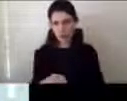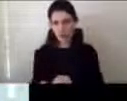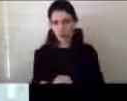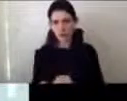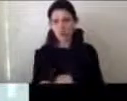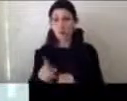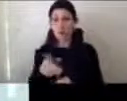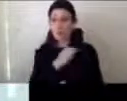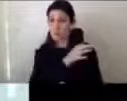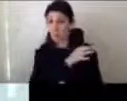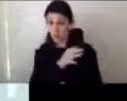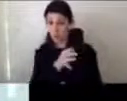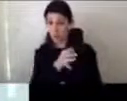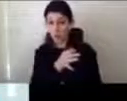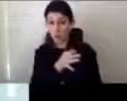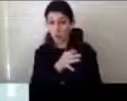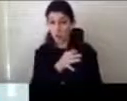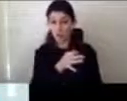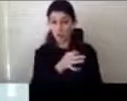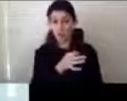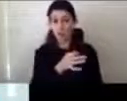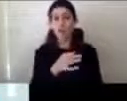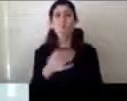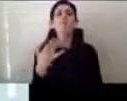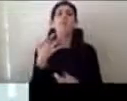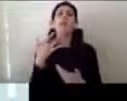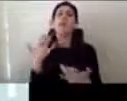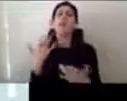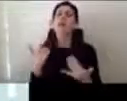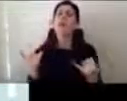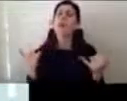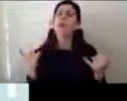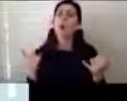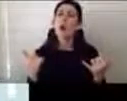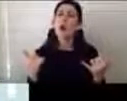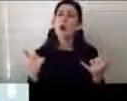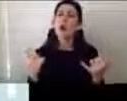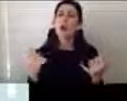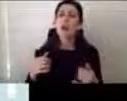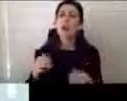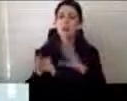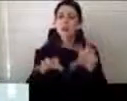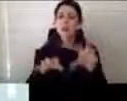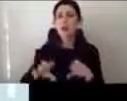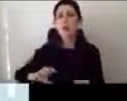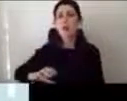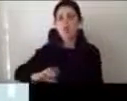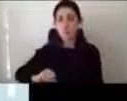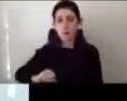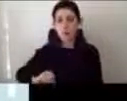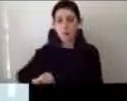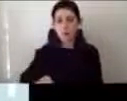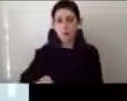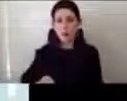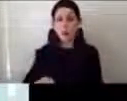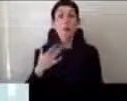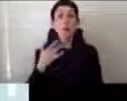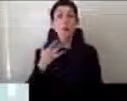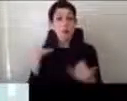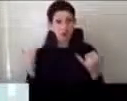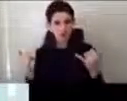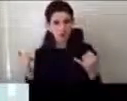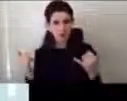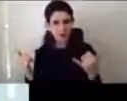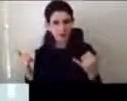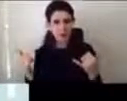¿no es cierto?, ¿para qué juegan los mamíferos? ¿No es cierto? Entonces, porque a través del juego